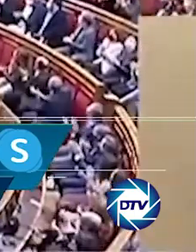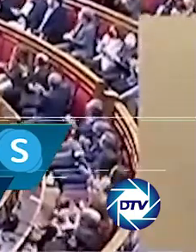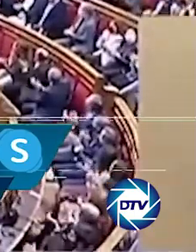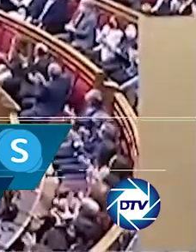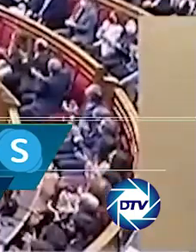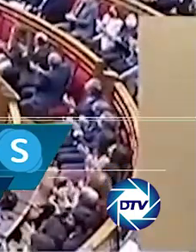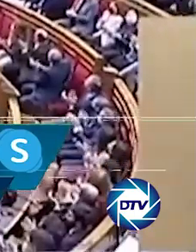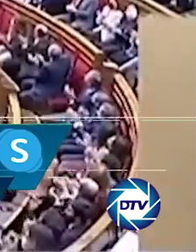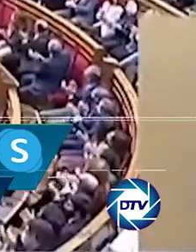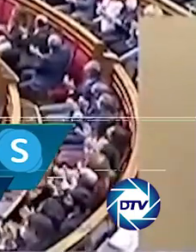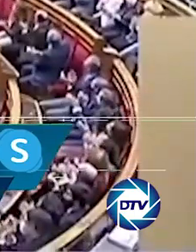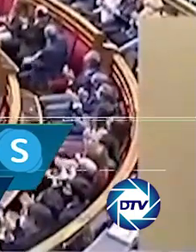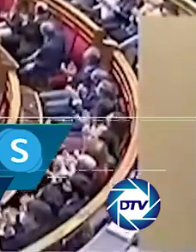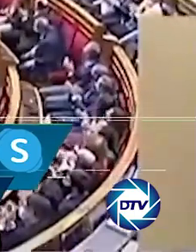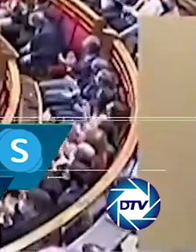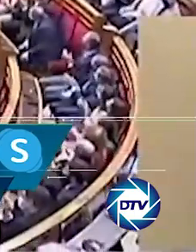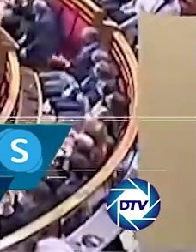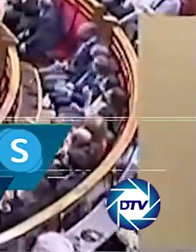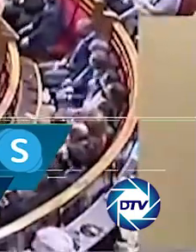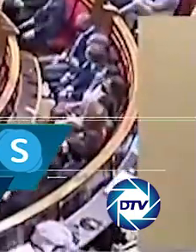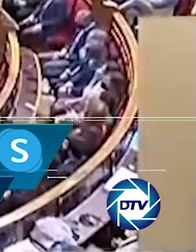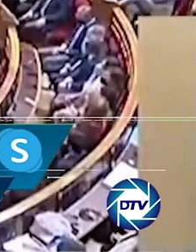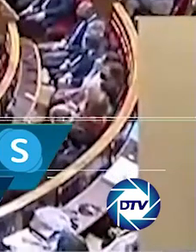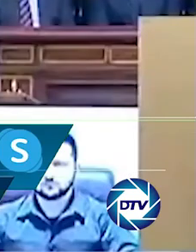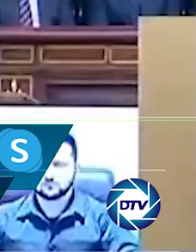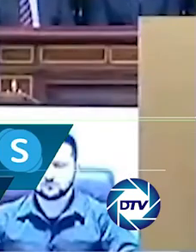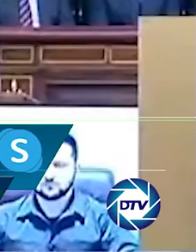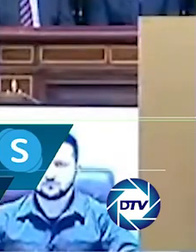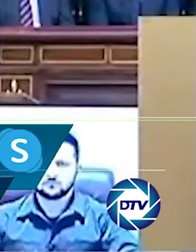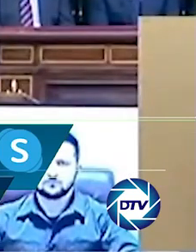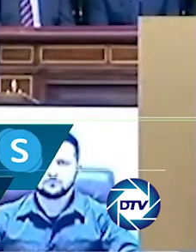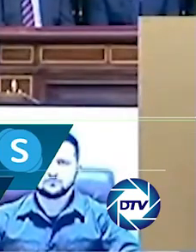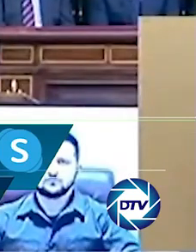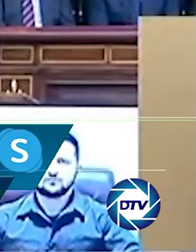guerra de opresión contra la democracia y, por lo tanto,